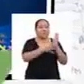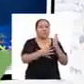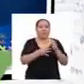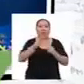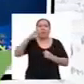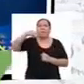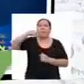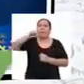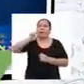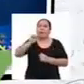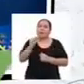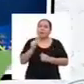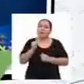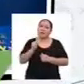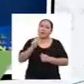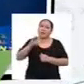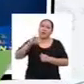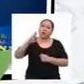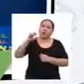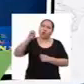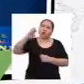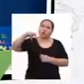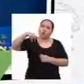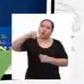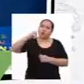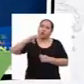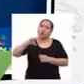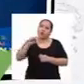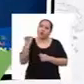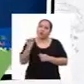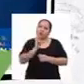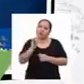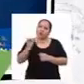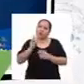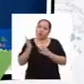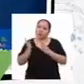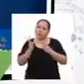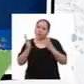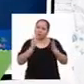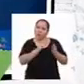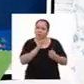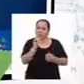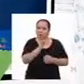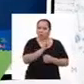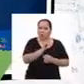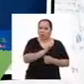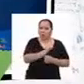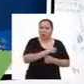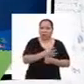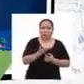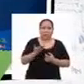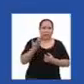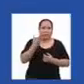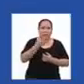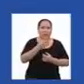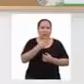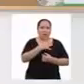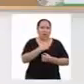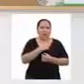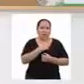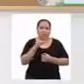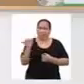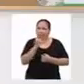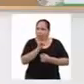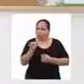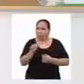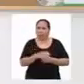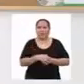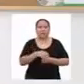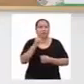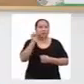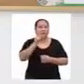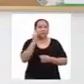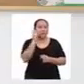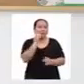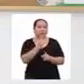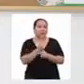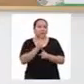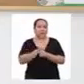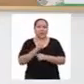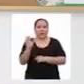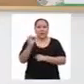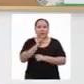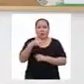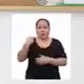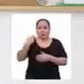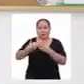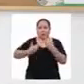corporal, ¿se sigue el mismo procedimiento que realizamos para la variable referida a edad? Claro que sí, se